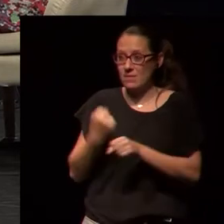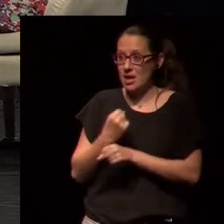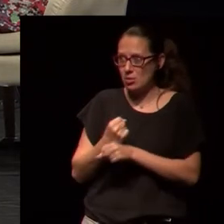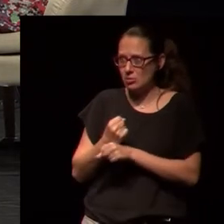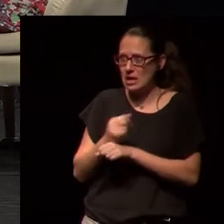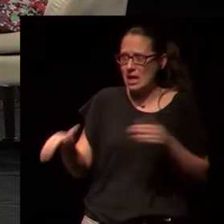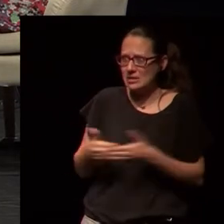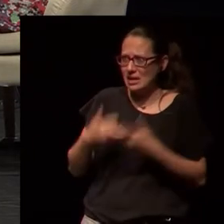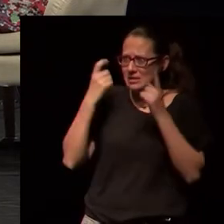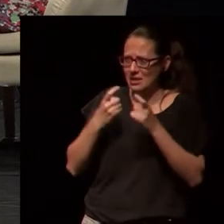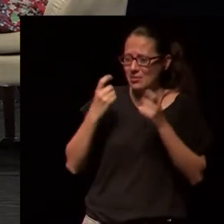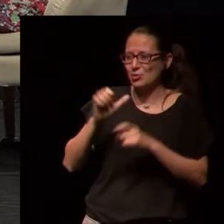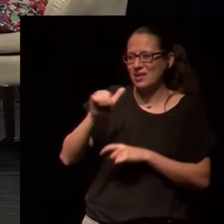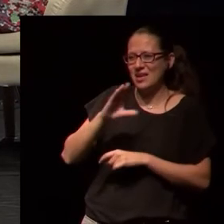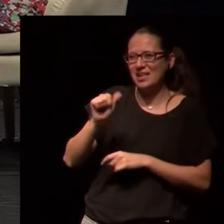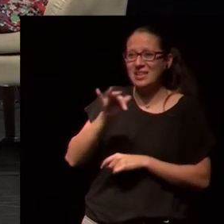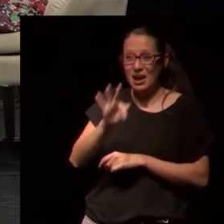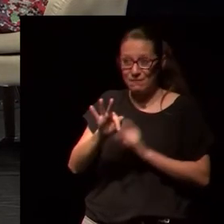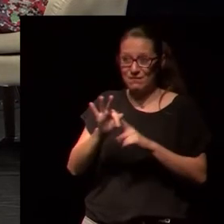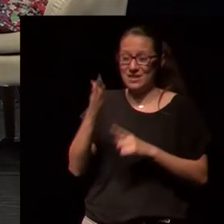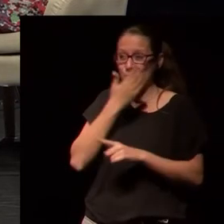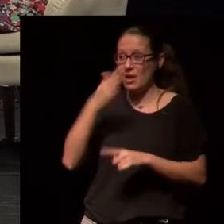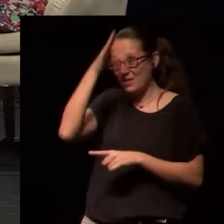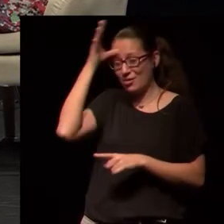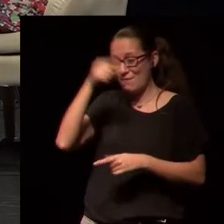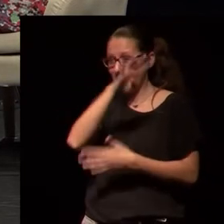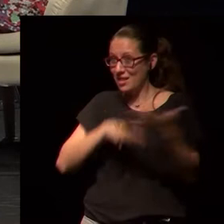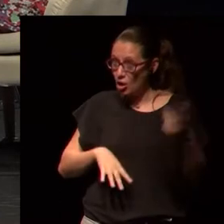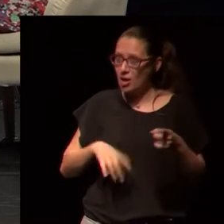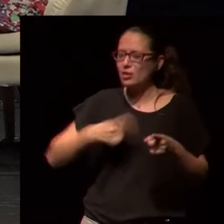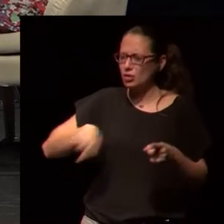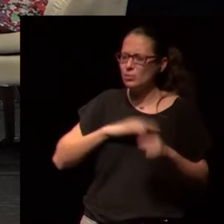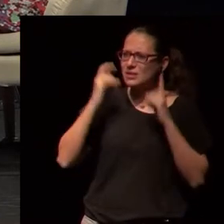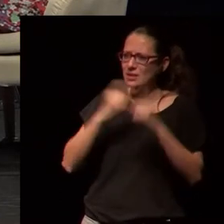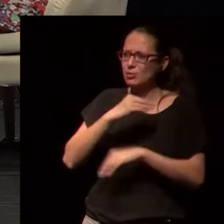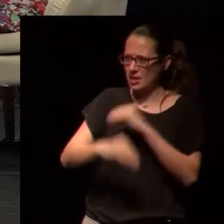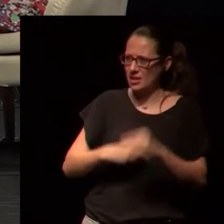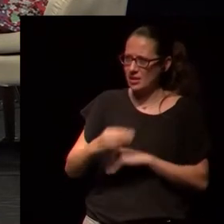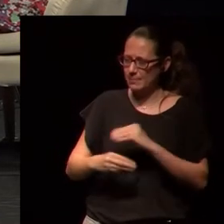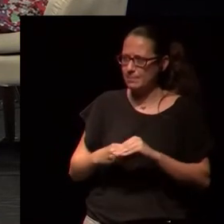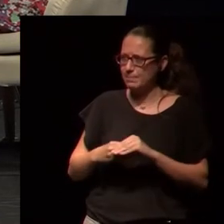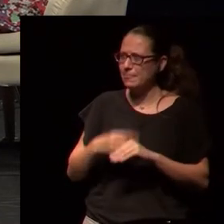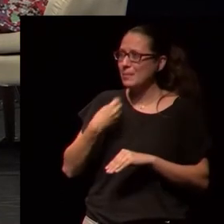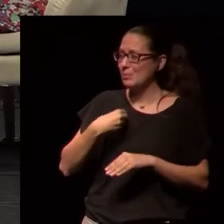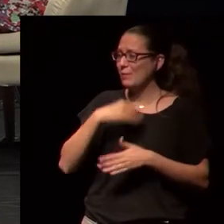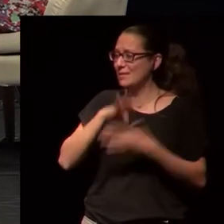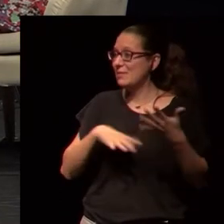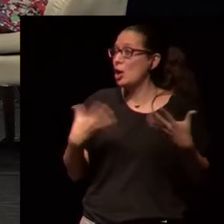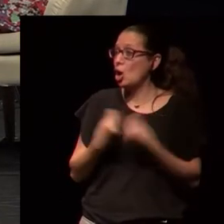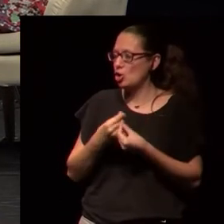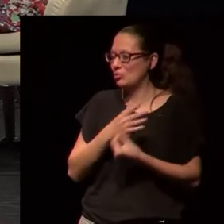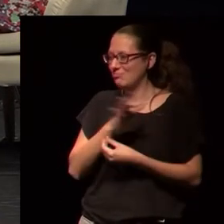hacer, en el ECAF, en la Escuela de Verano. Esto va a ser en Barcelona, junto con un